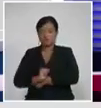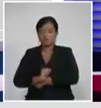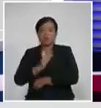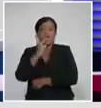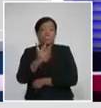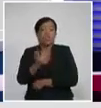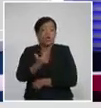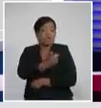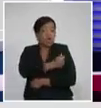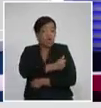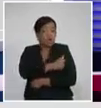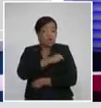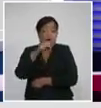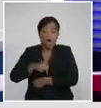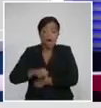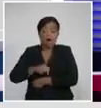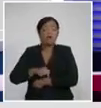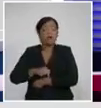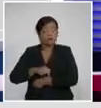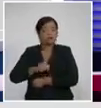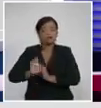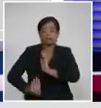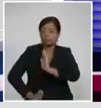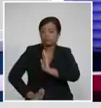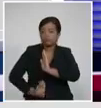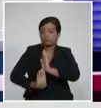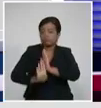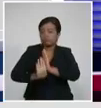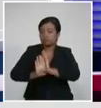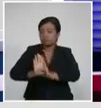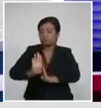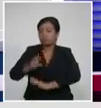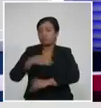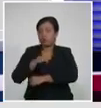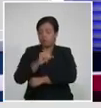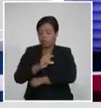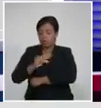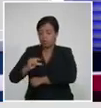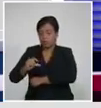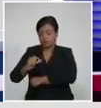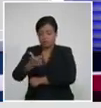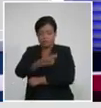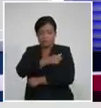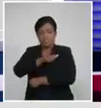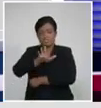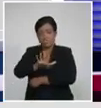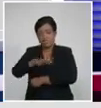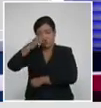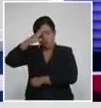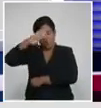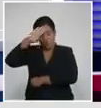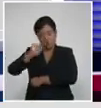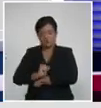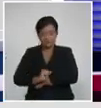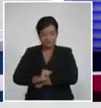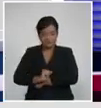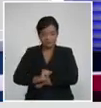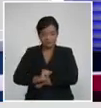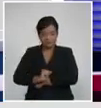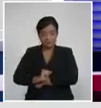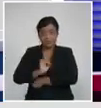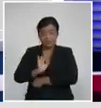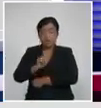vacunales marchan a la vanguardia de 5 con los que cuenta Cuba, Abdala y Soberana 02. De estos temas